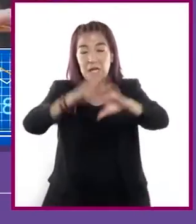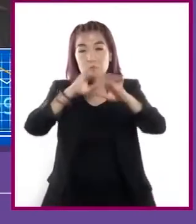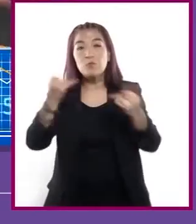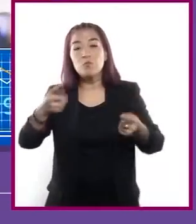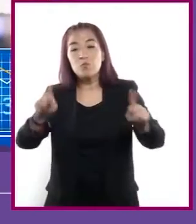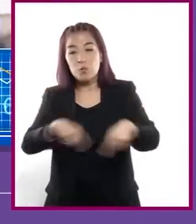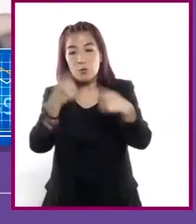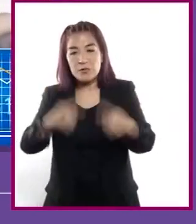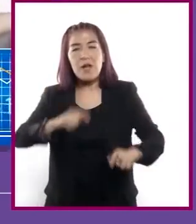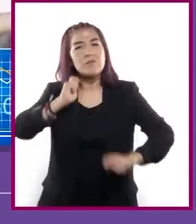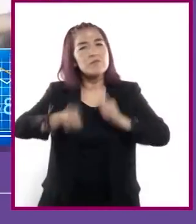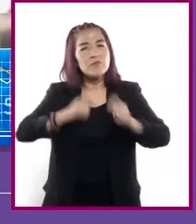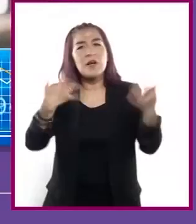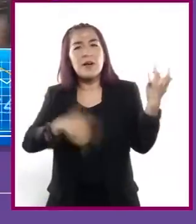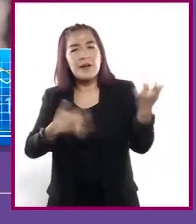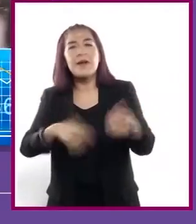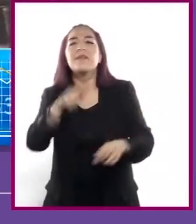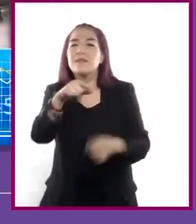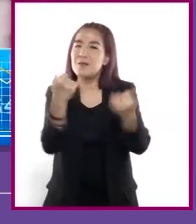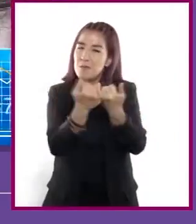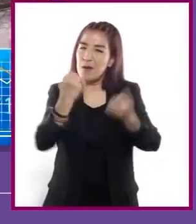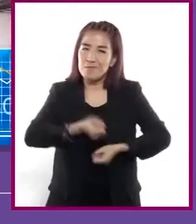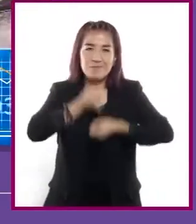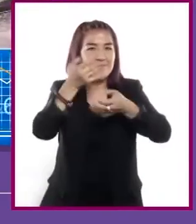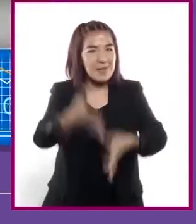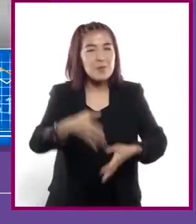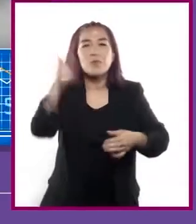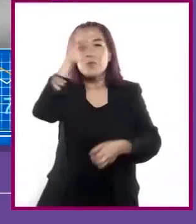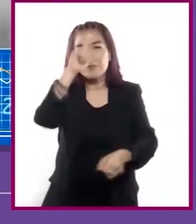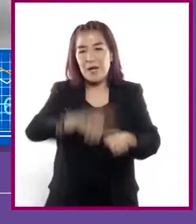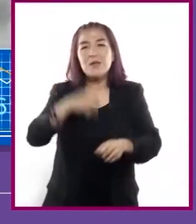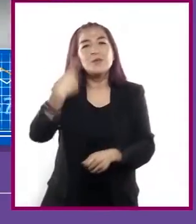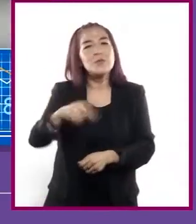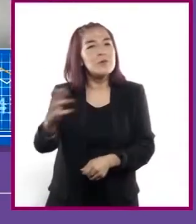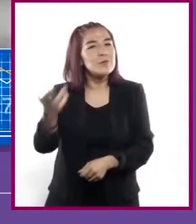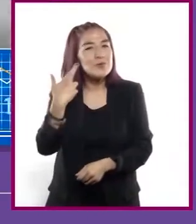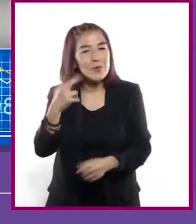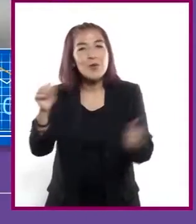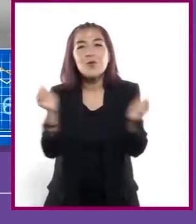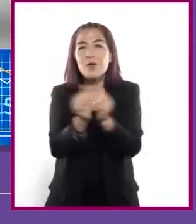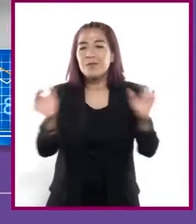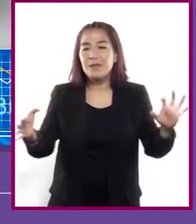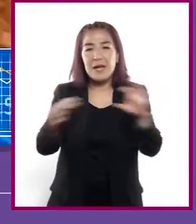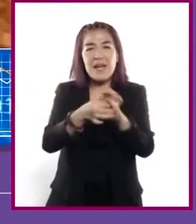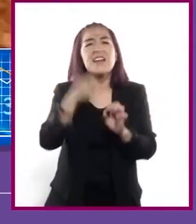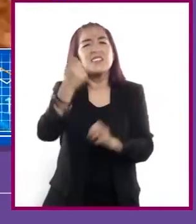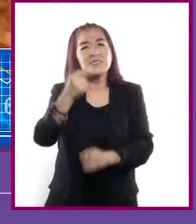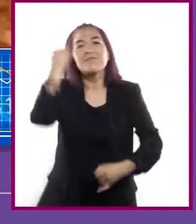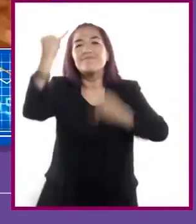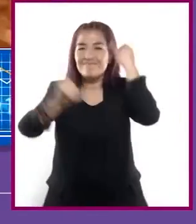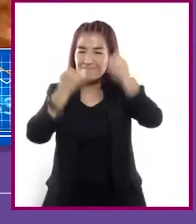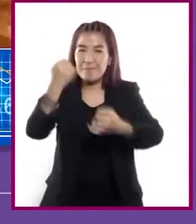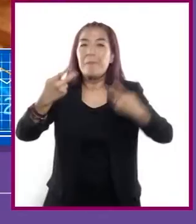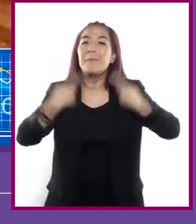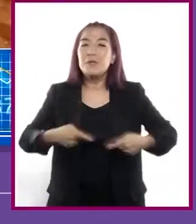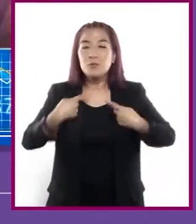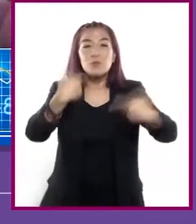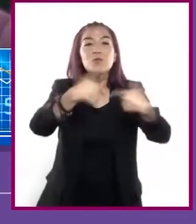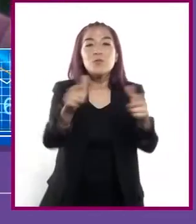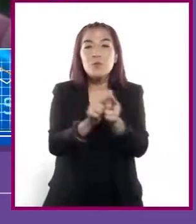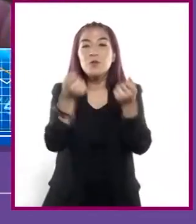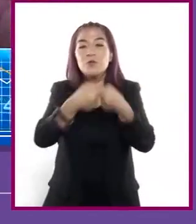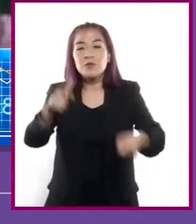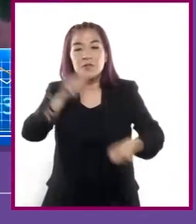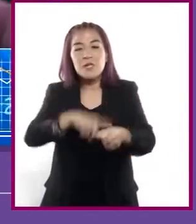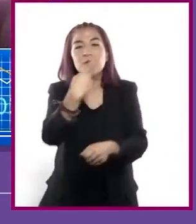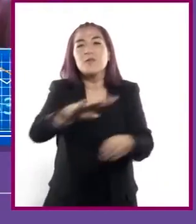música instrumental son expresiones culturales sonoras. Todos ellos son resultado de la creatividad de personas o grupos sociales